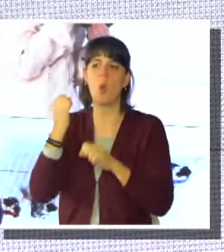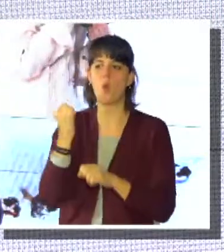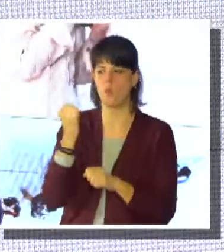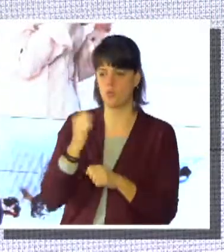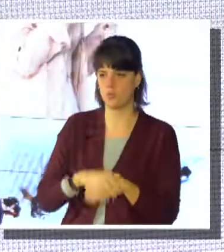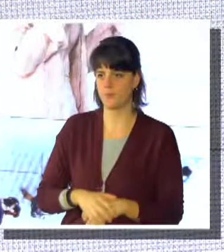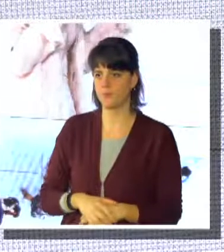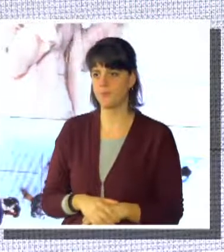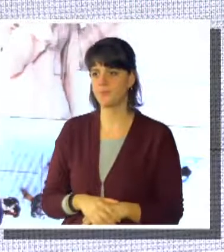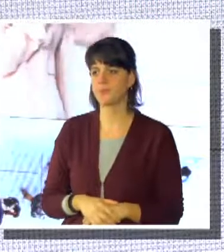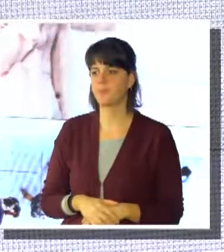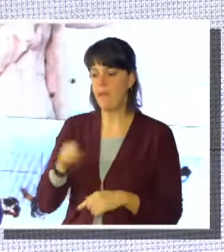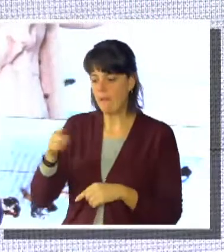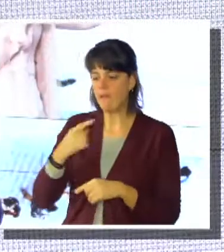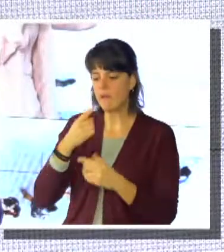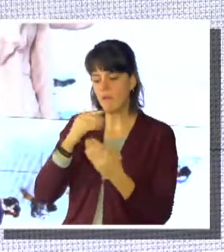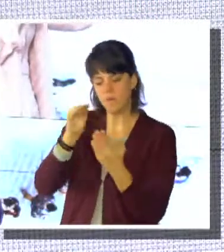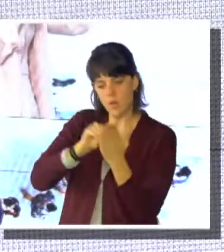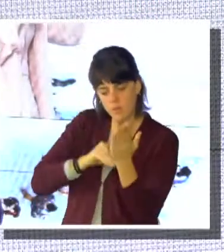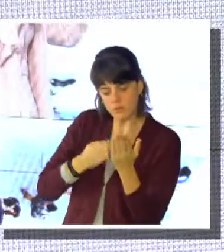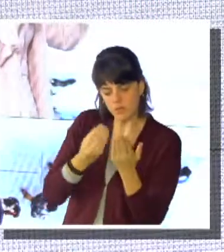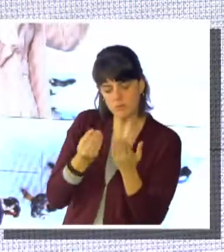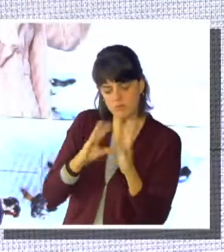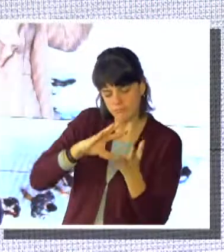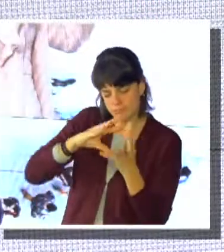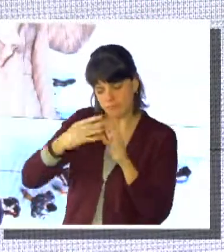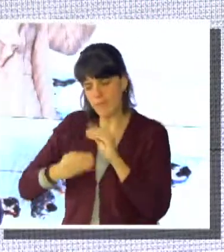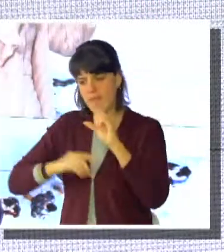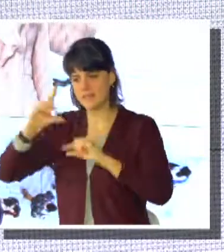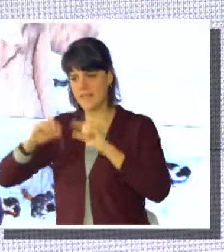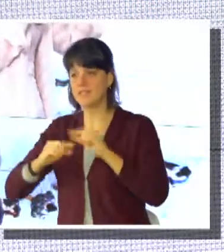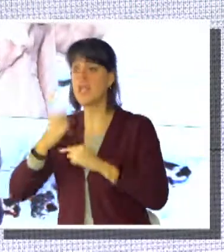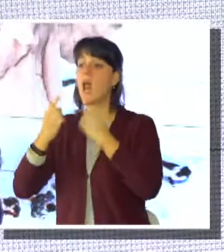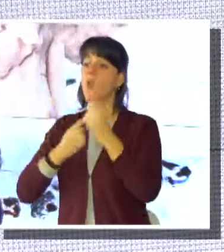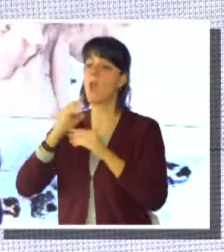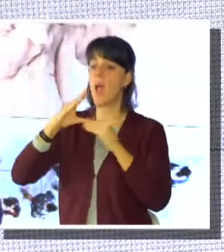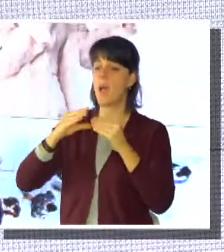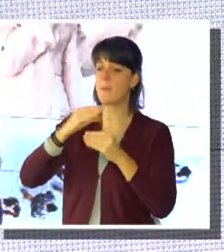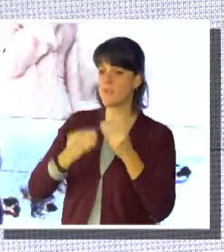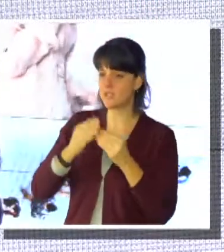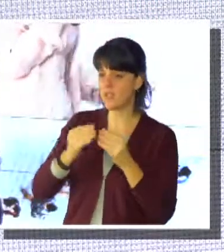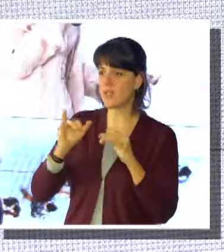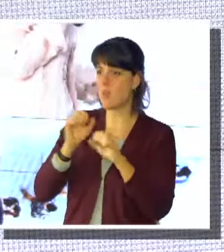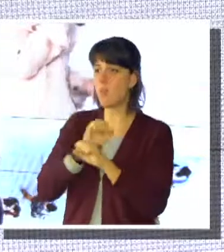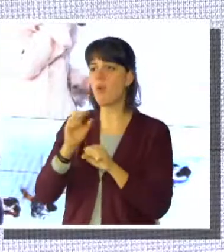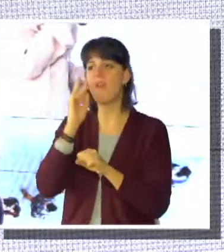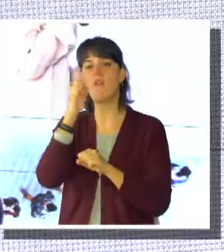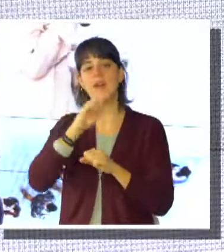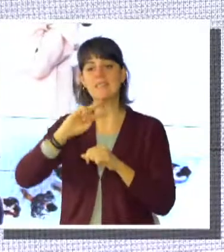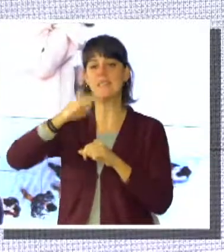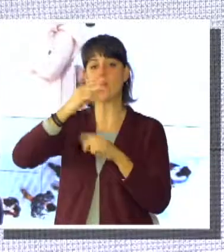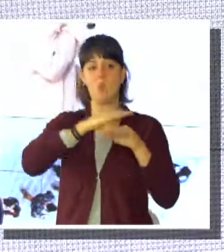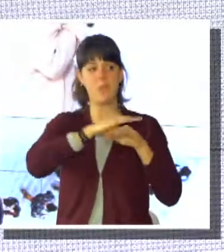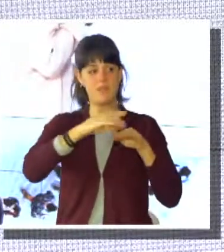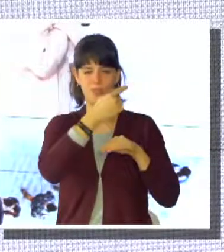trabajó Leticia fueron unos datos que nosotros construimos y que estamos construyendo, que se refieren al comportamiento usual